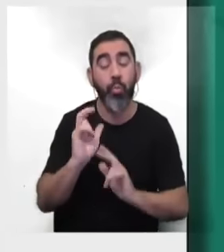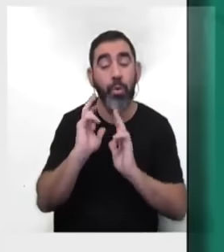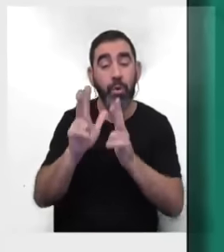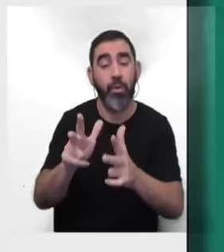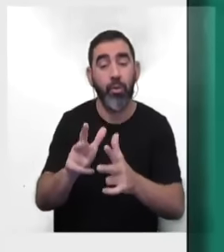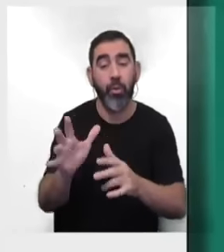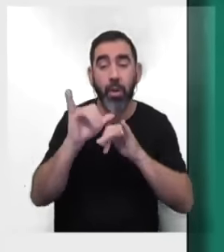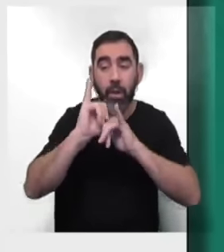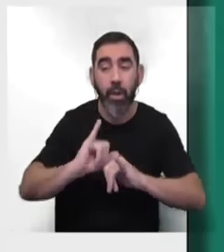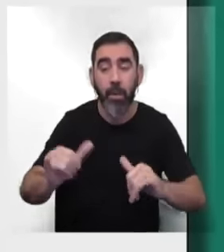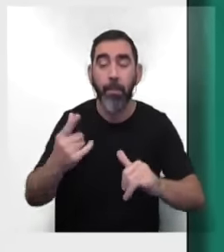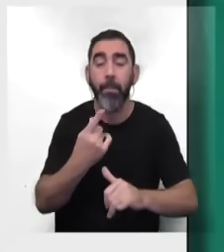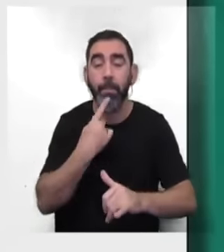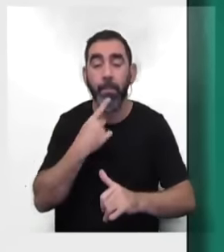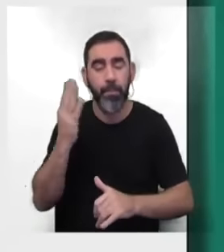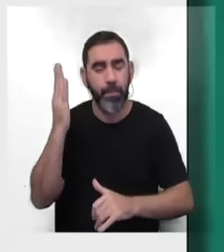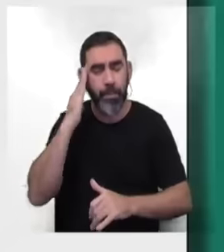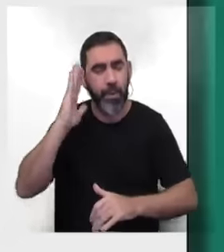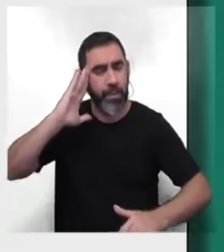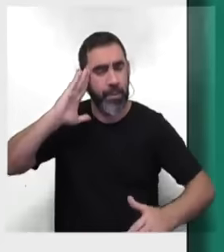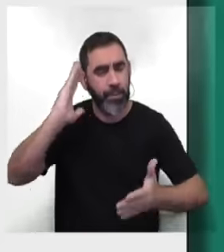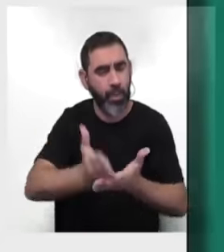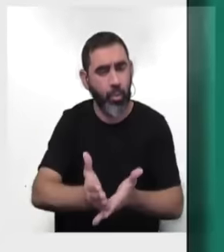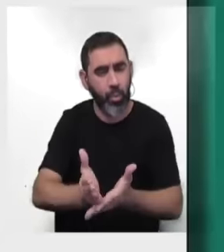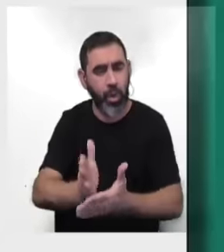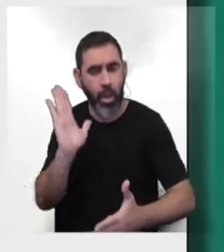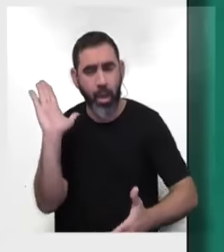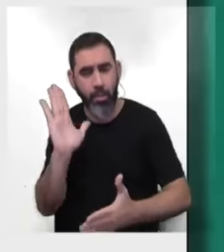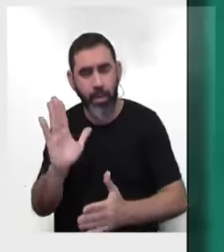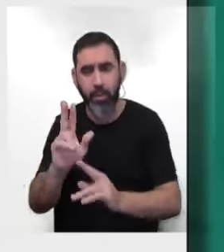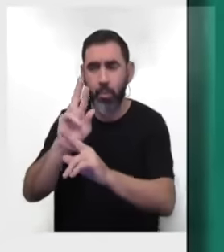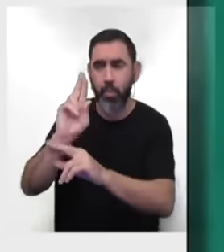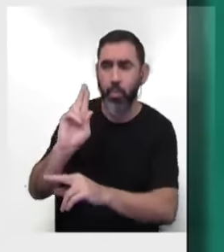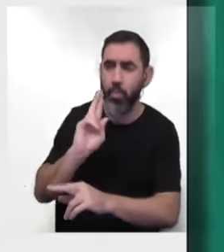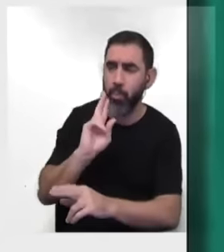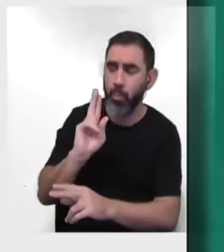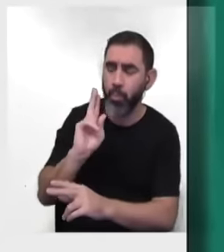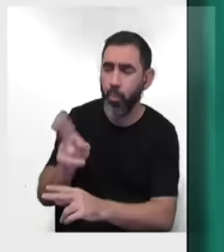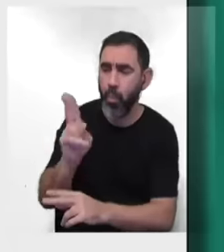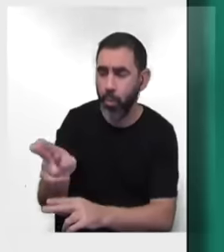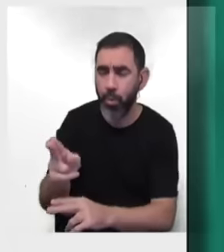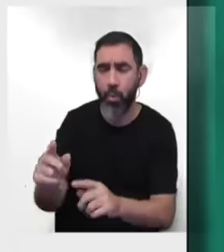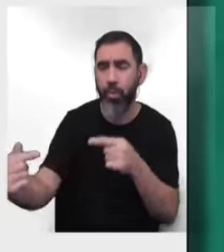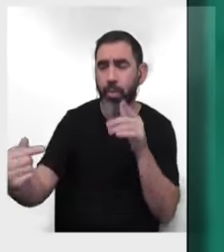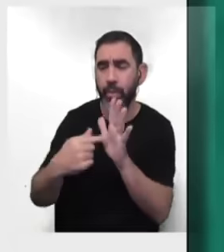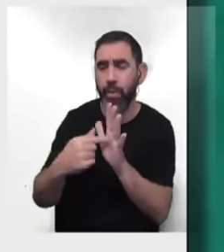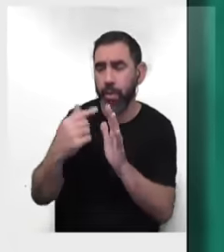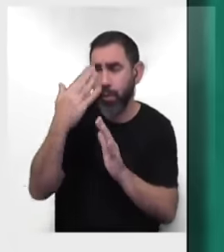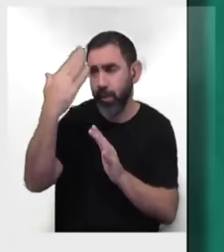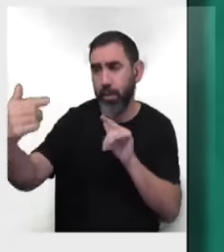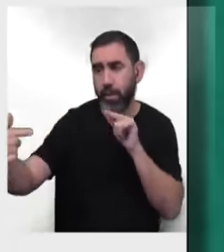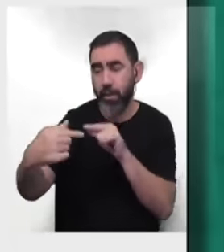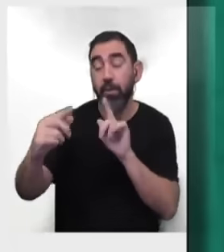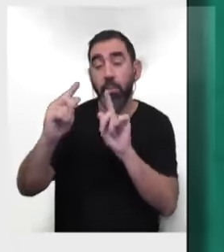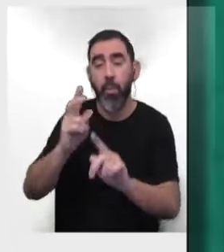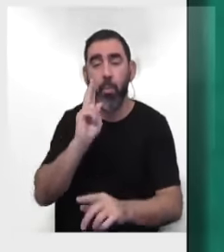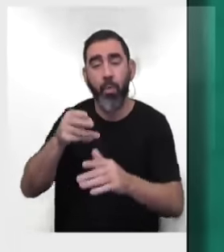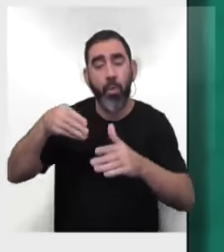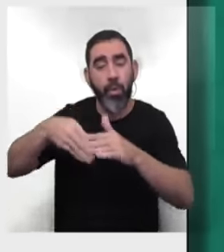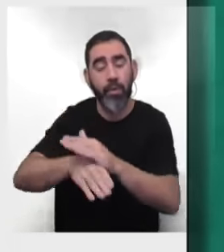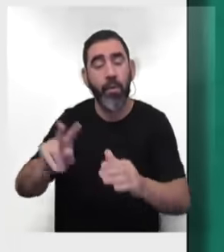toda campaña electoral fue testimonio de una dictadura amenazando y proscribe y apresando dirigentes opositores hasta impidiendo la entrada a